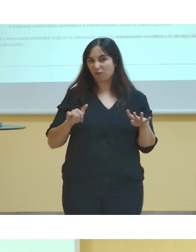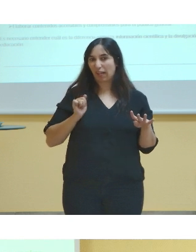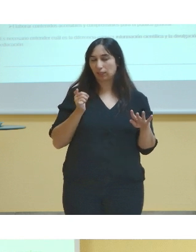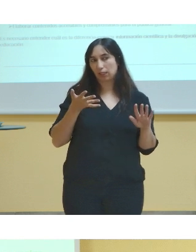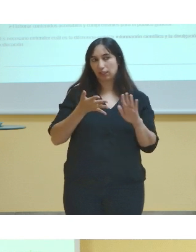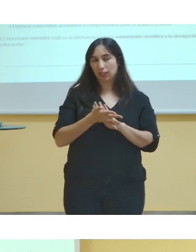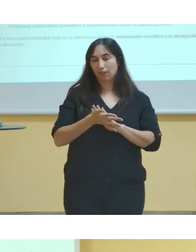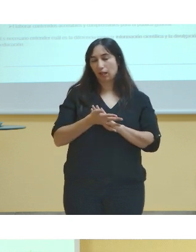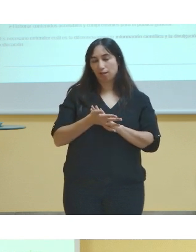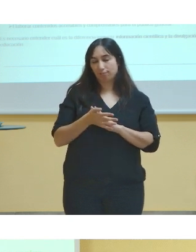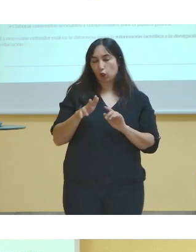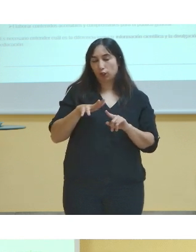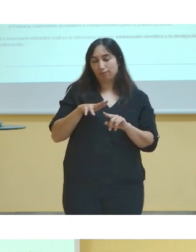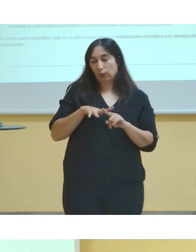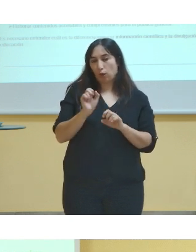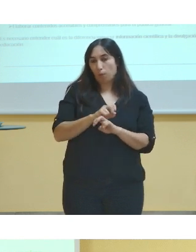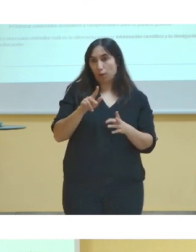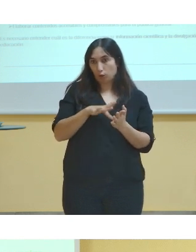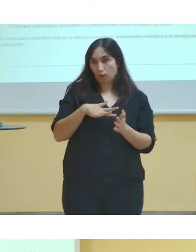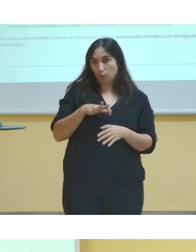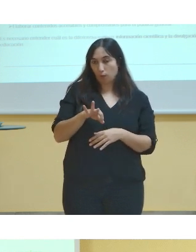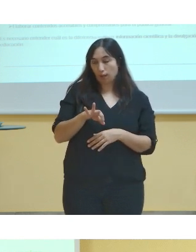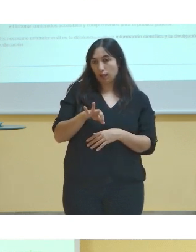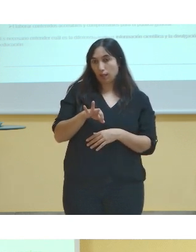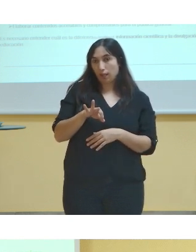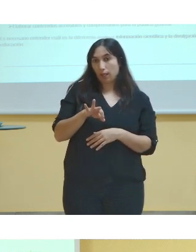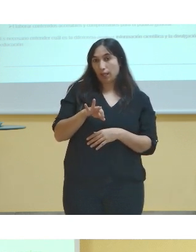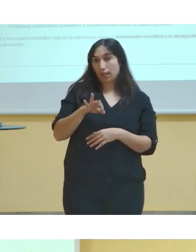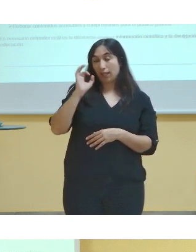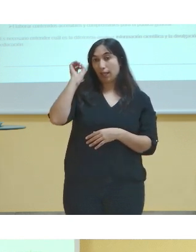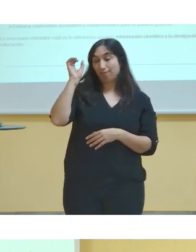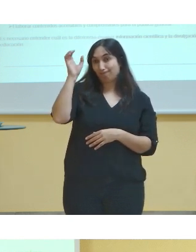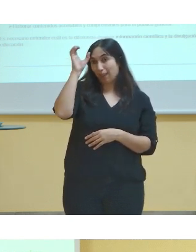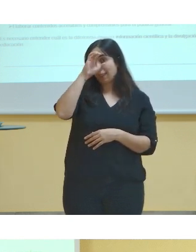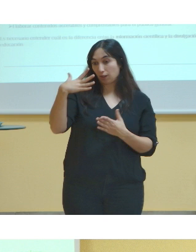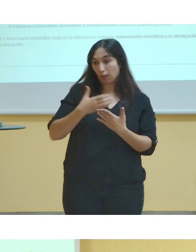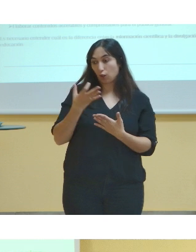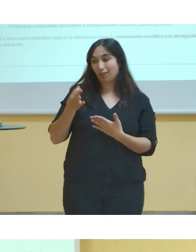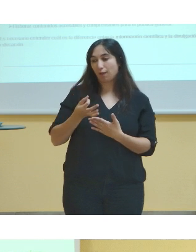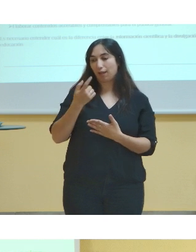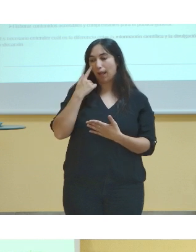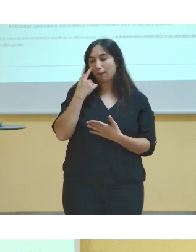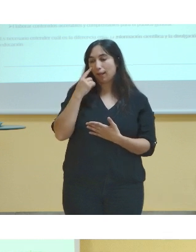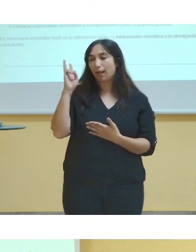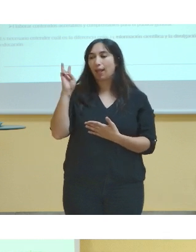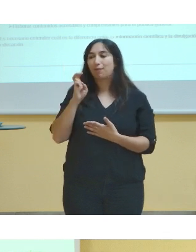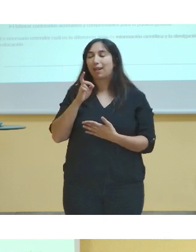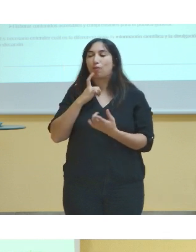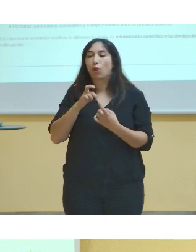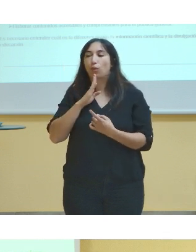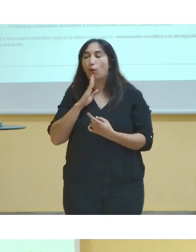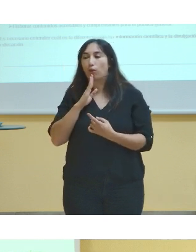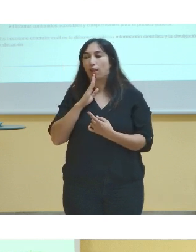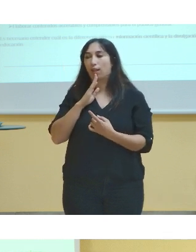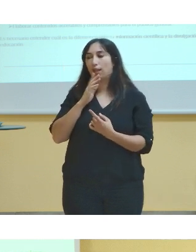pues es una de las peores cosas que nos puede pasar, ¿no? Toda la divulgación científica debería indicar las fuentes de información, en qué se